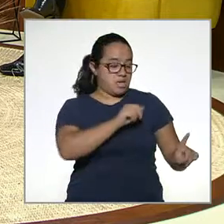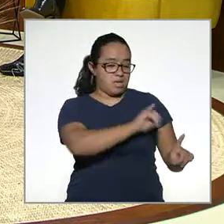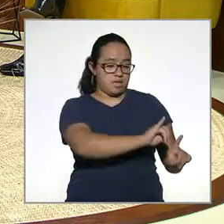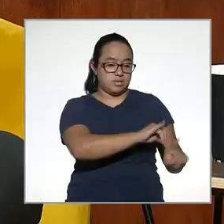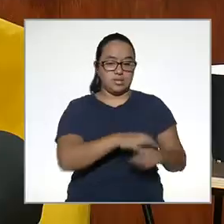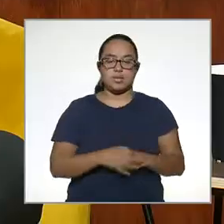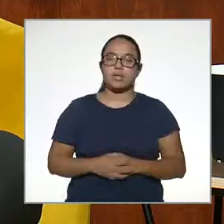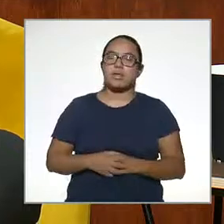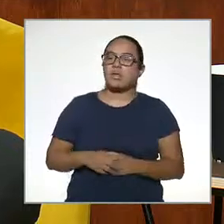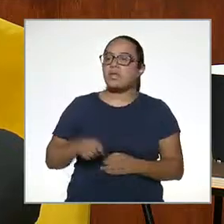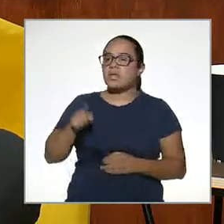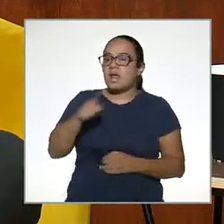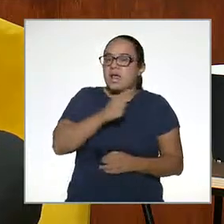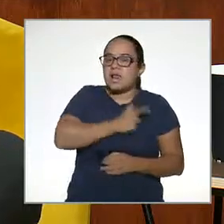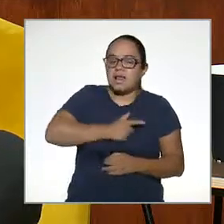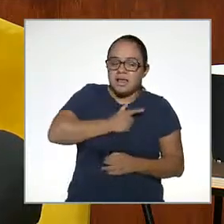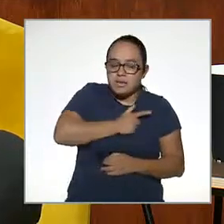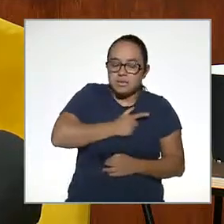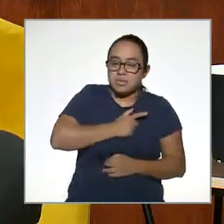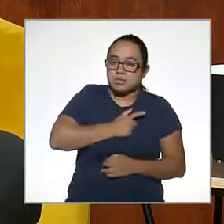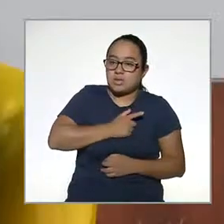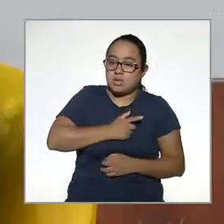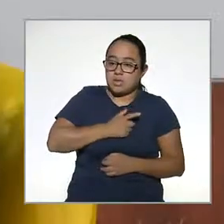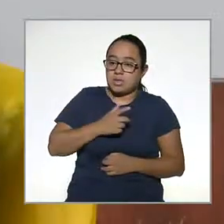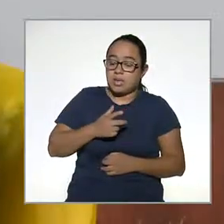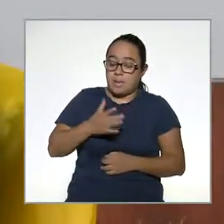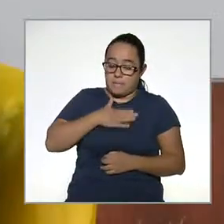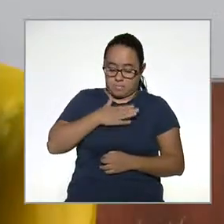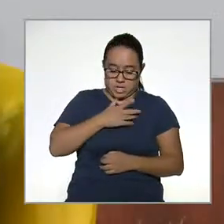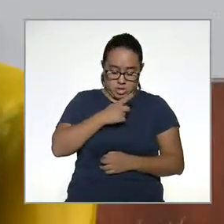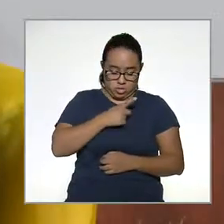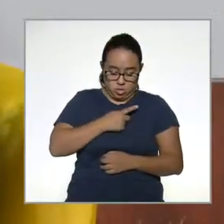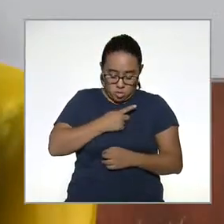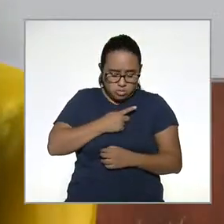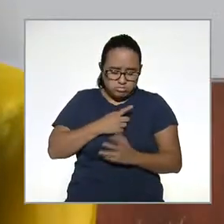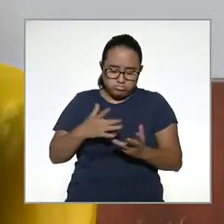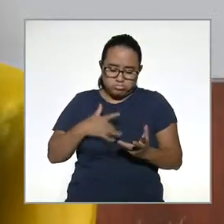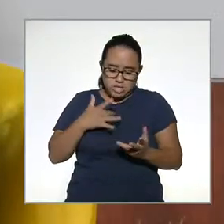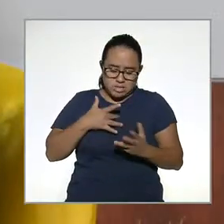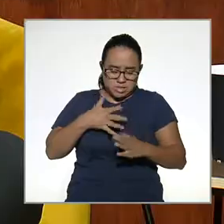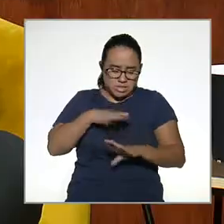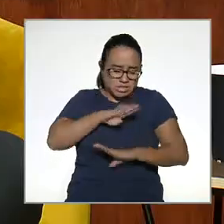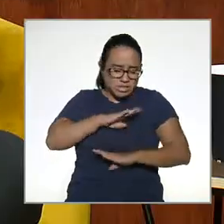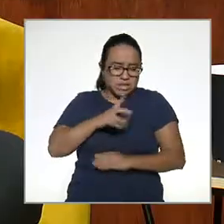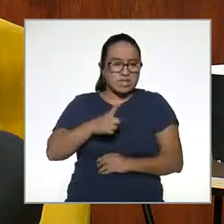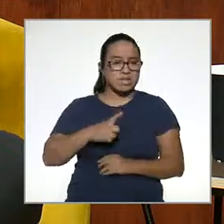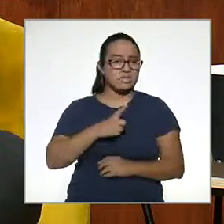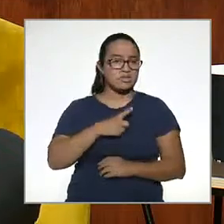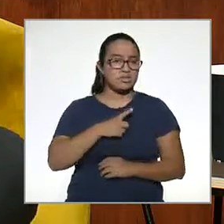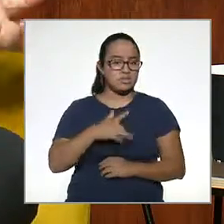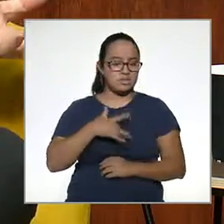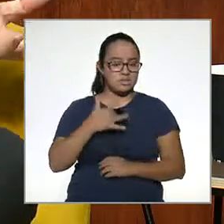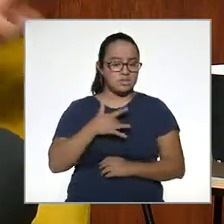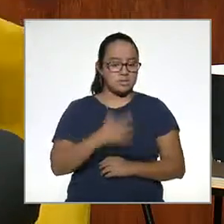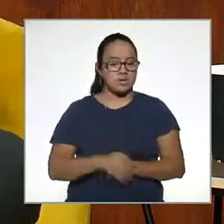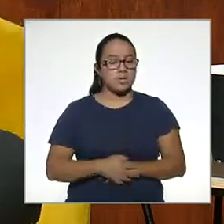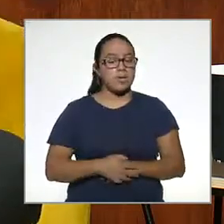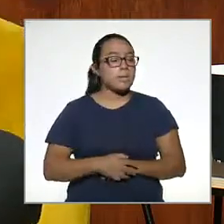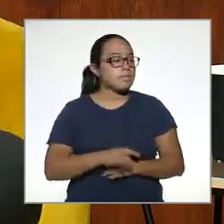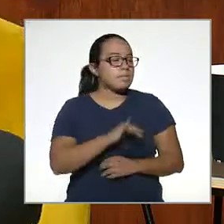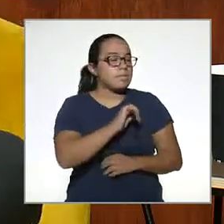Quiere decir que le gusta y que disfruta su propia compañía. Exactamente, digamos que se retrae por elección,